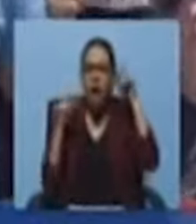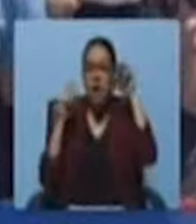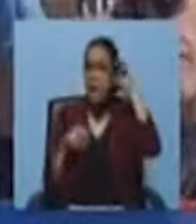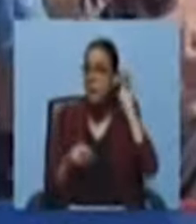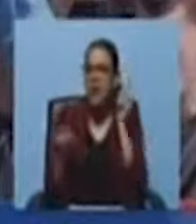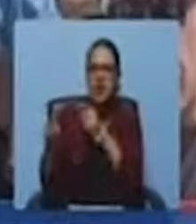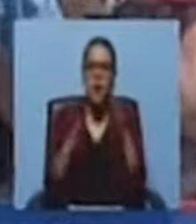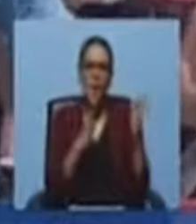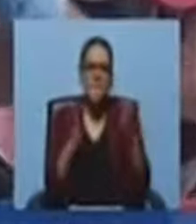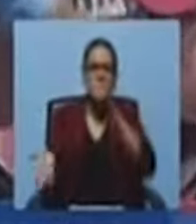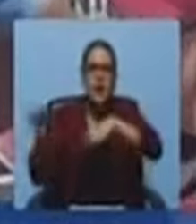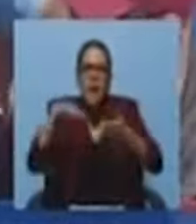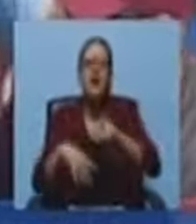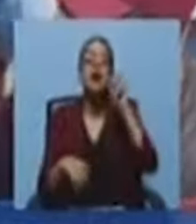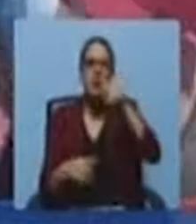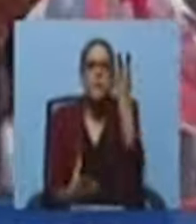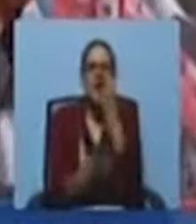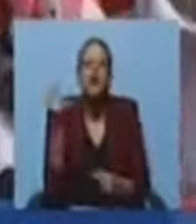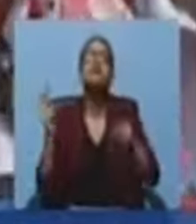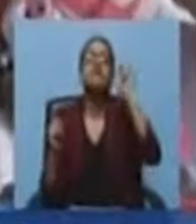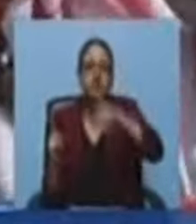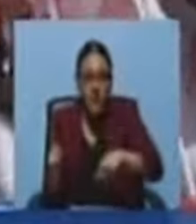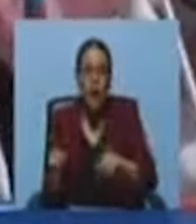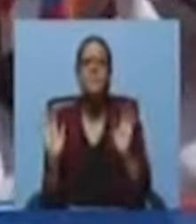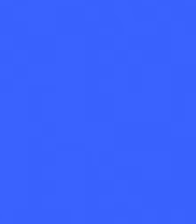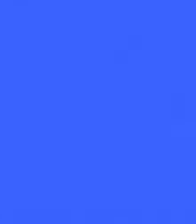para irse compadre también